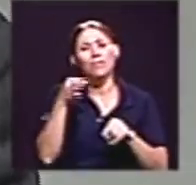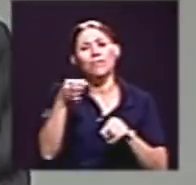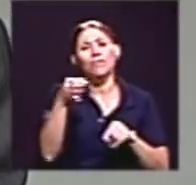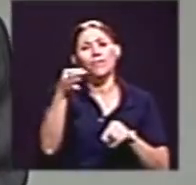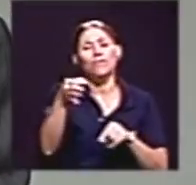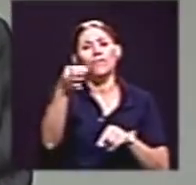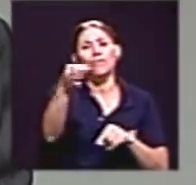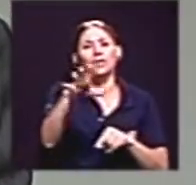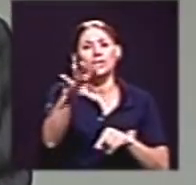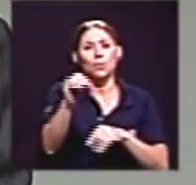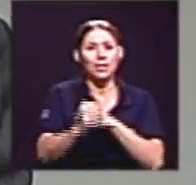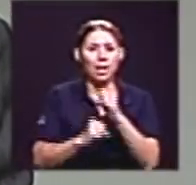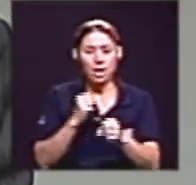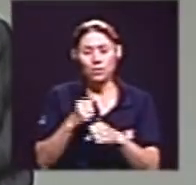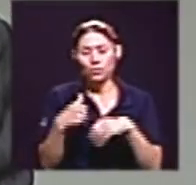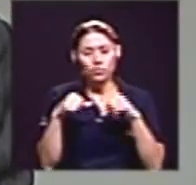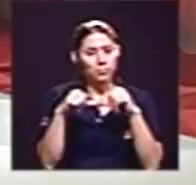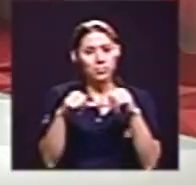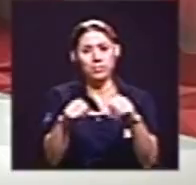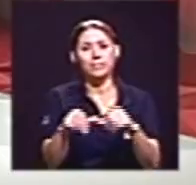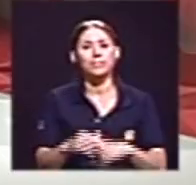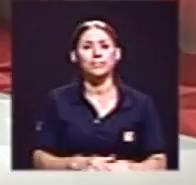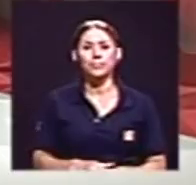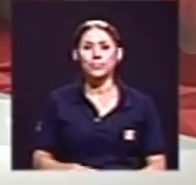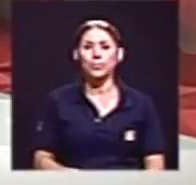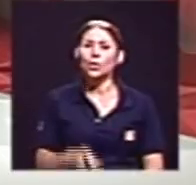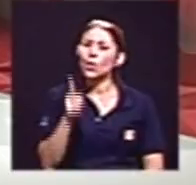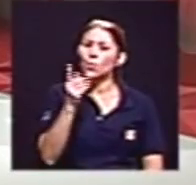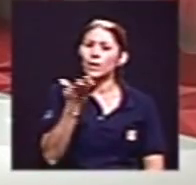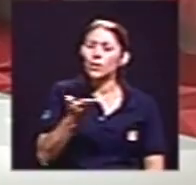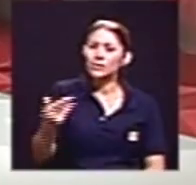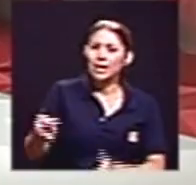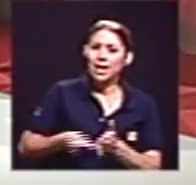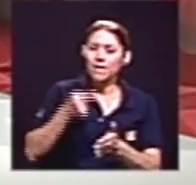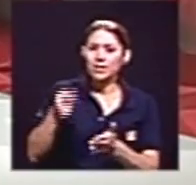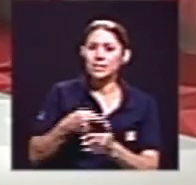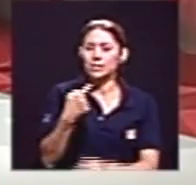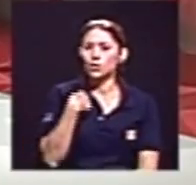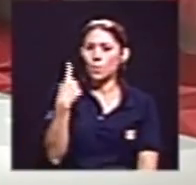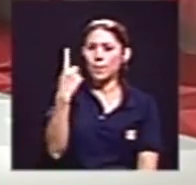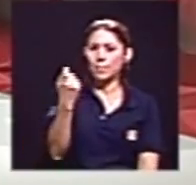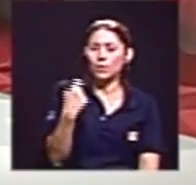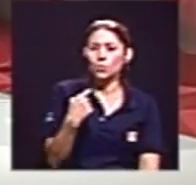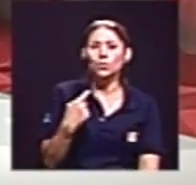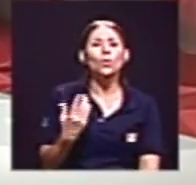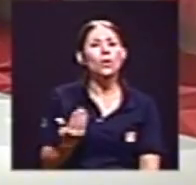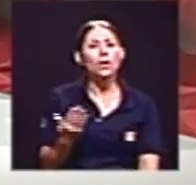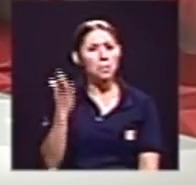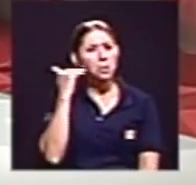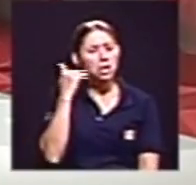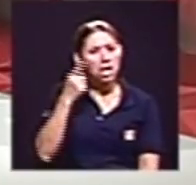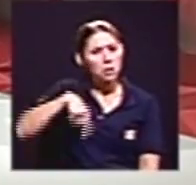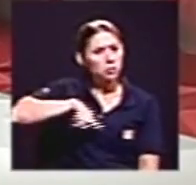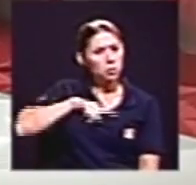años. Una cosa que a veces me pregunto yo, don Francisco, es ¿por qué no somos como